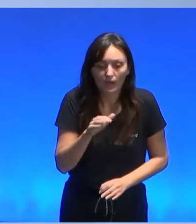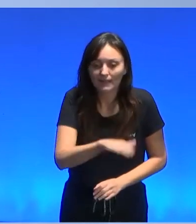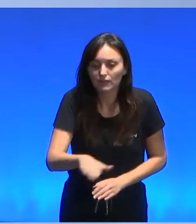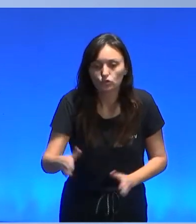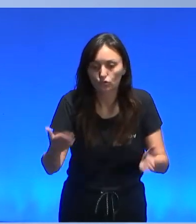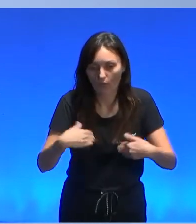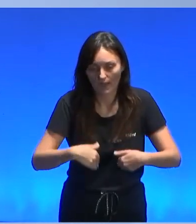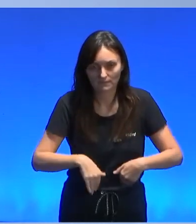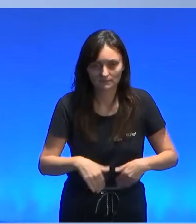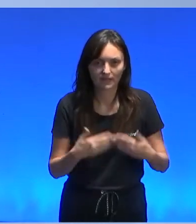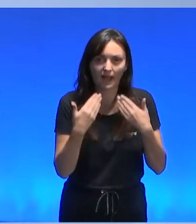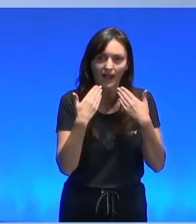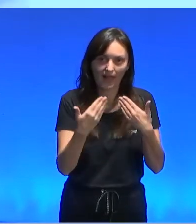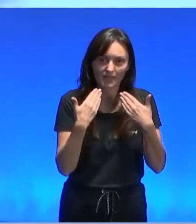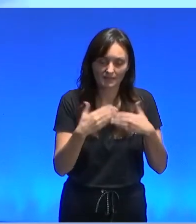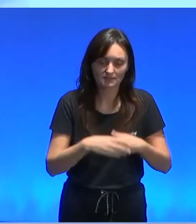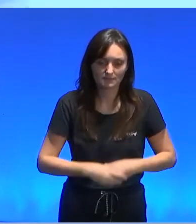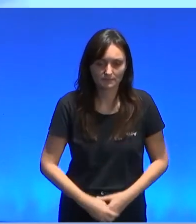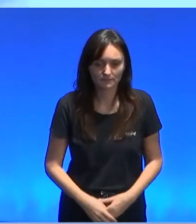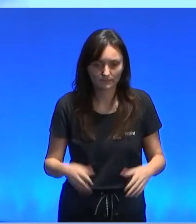gracias.